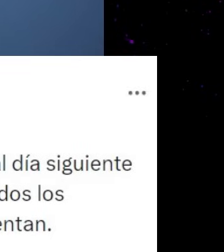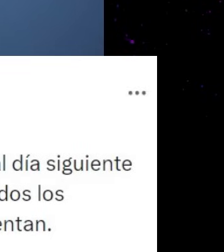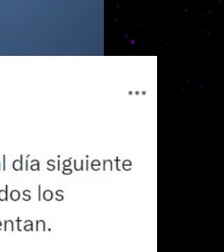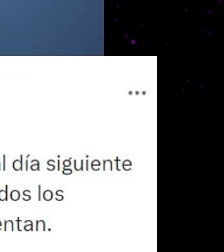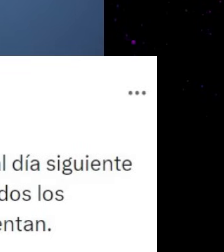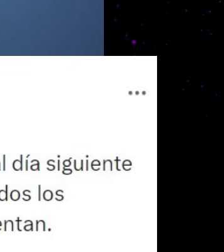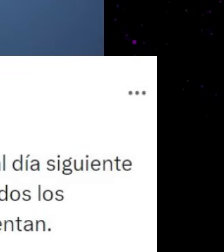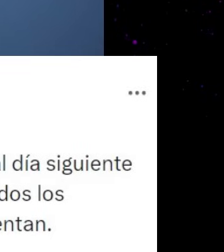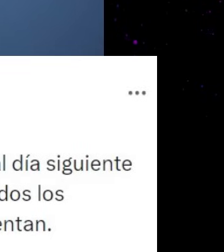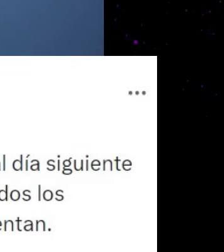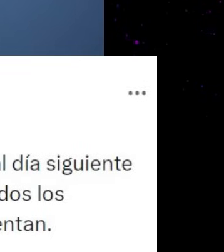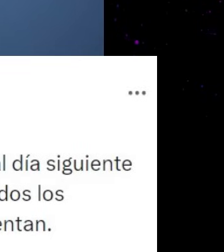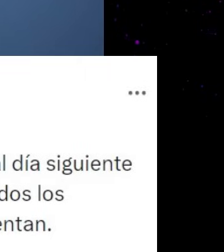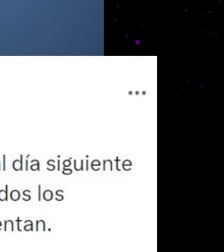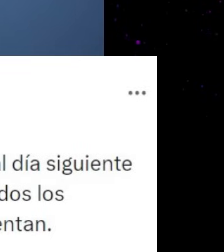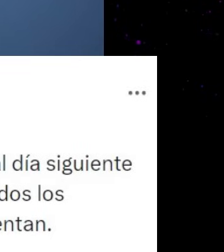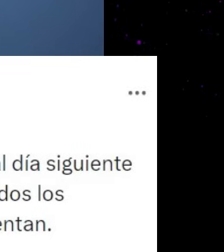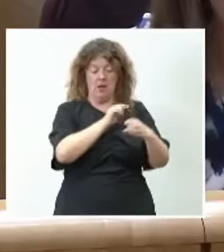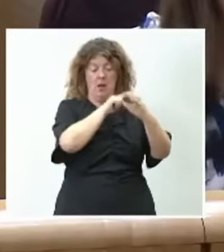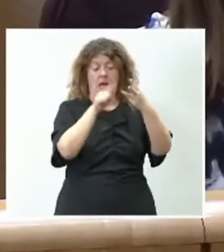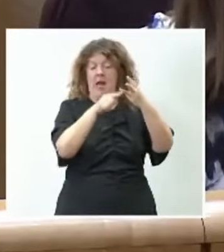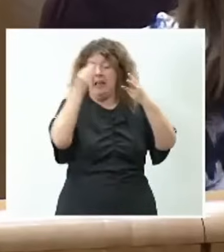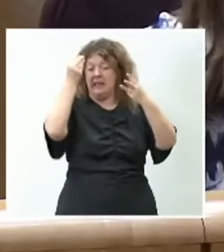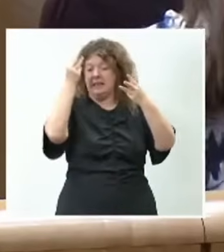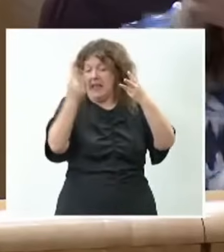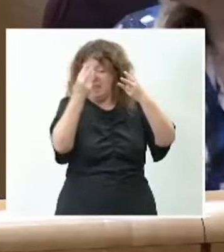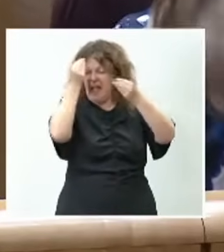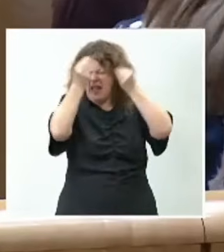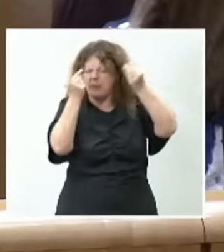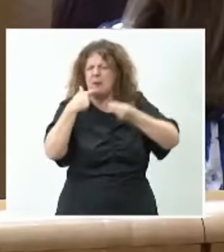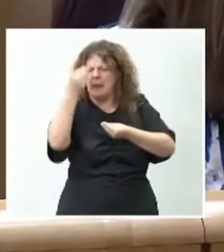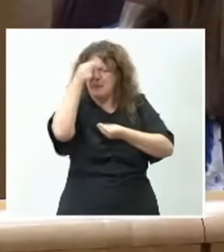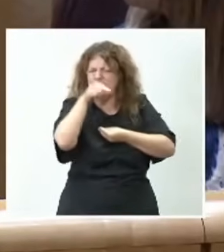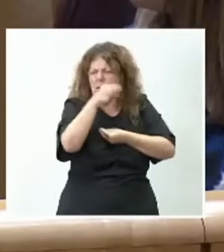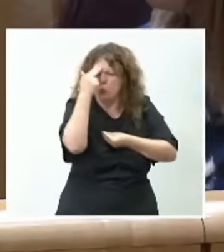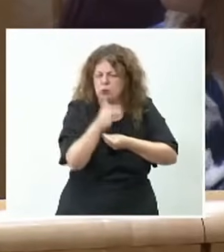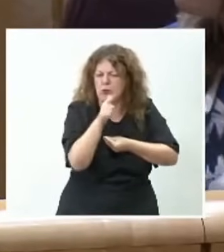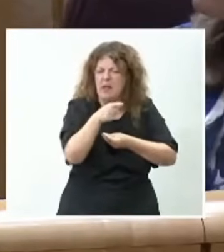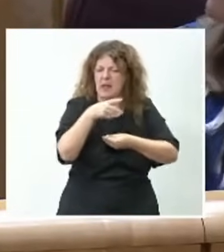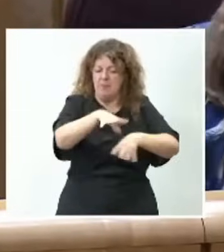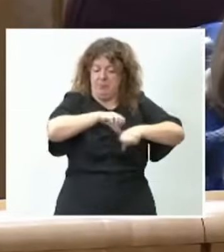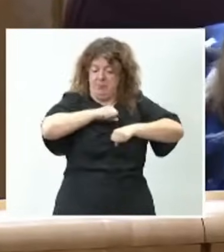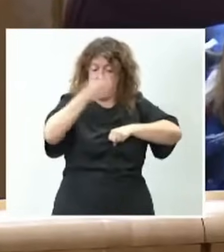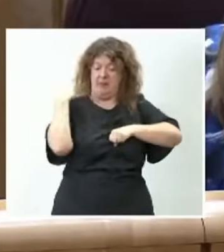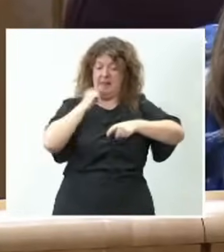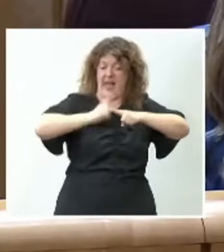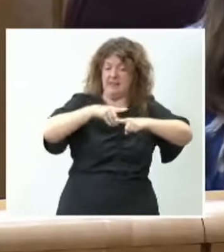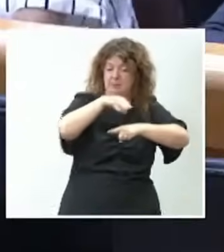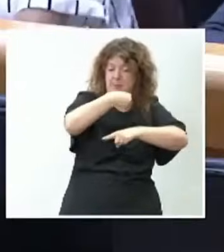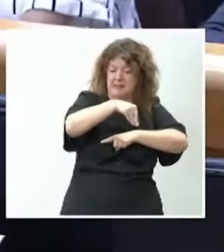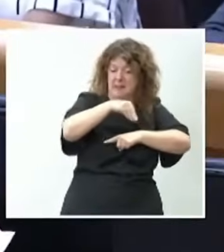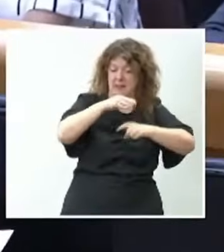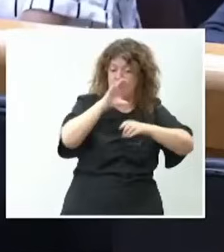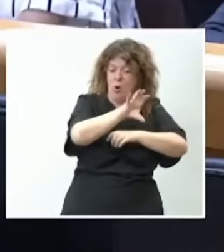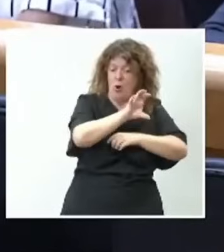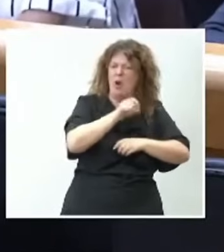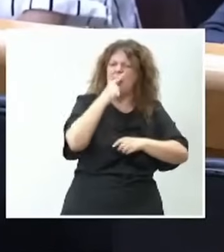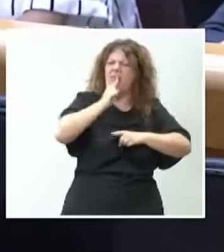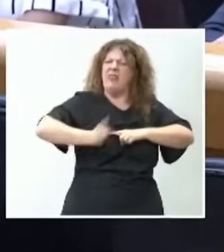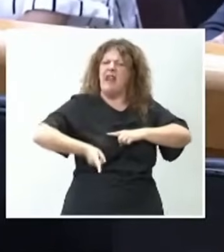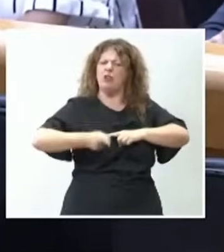su fundación por el ministro franquista Manuel Fraga. ¿Qué pensaría usted, que ha sido presidente de una comunidad autónoma, si su director de